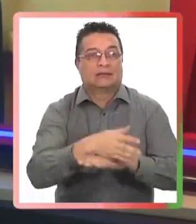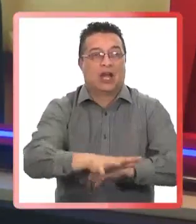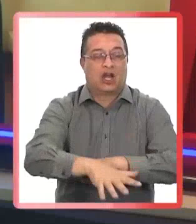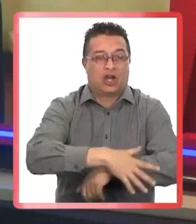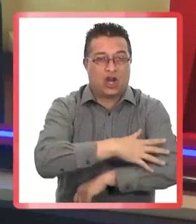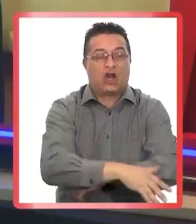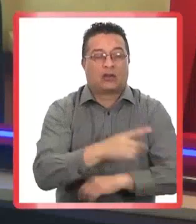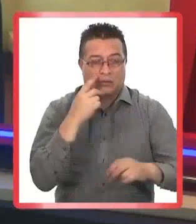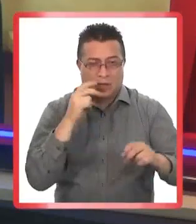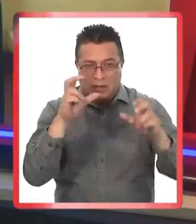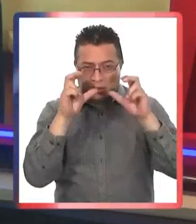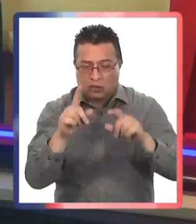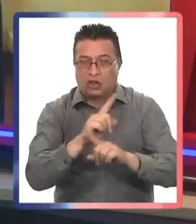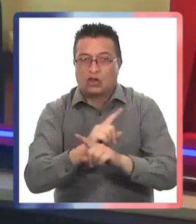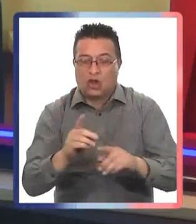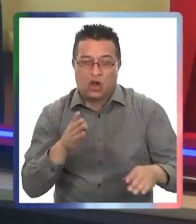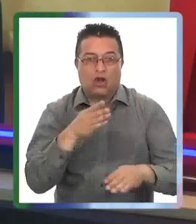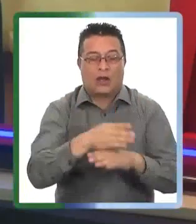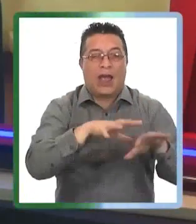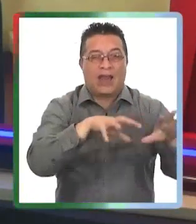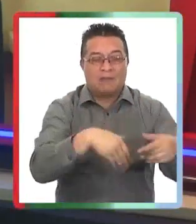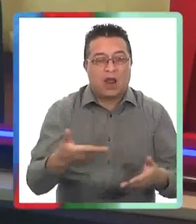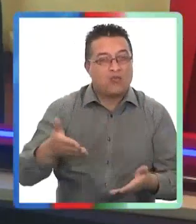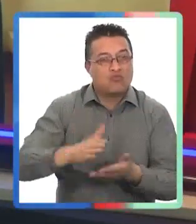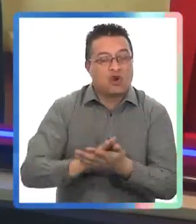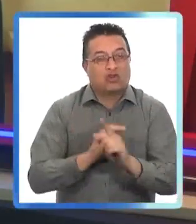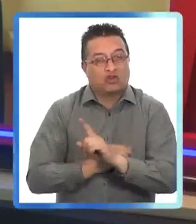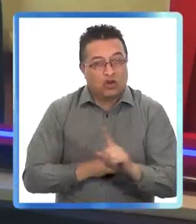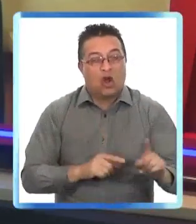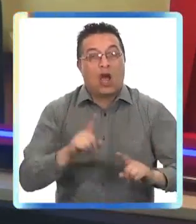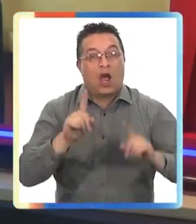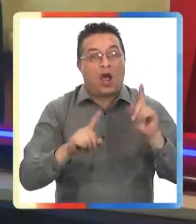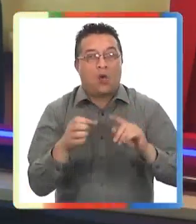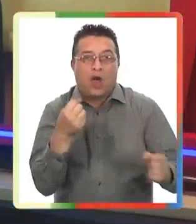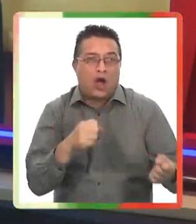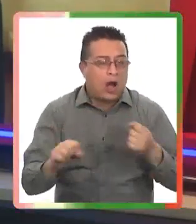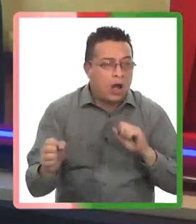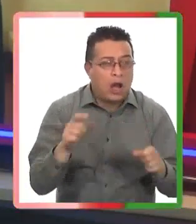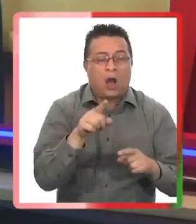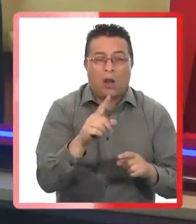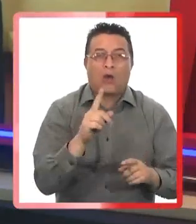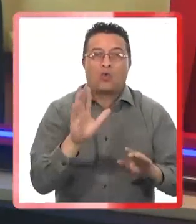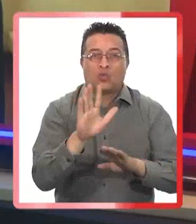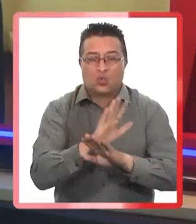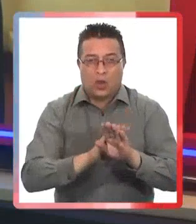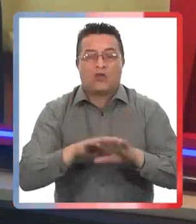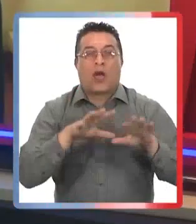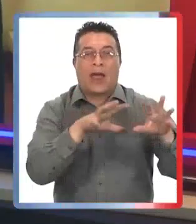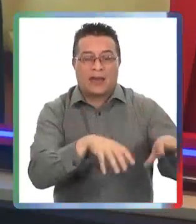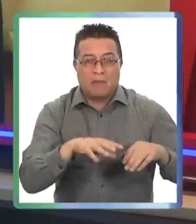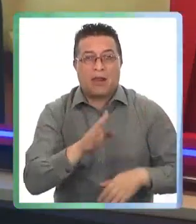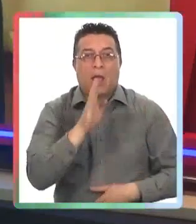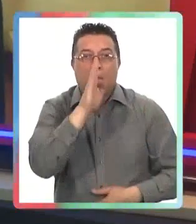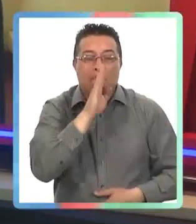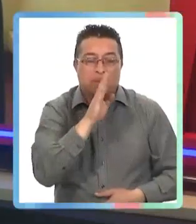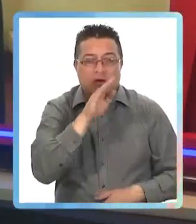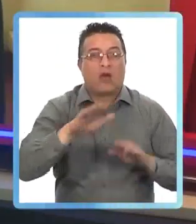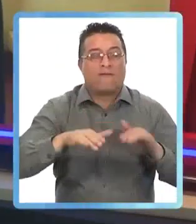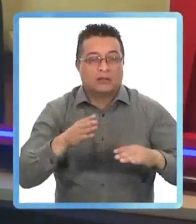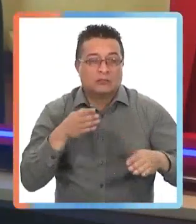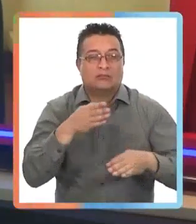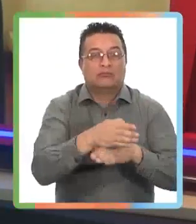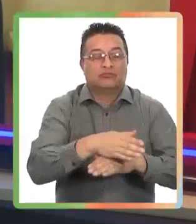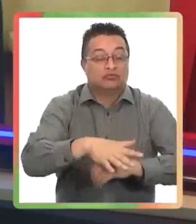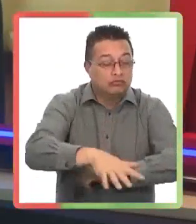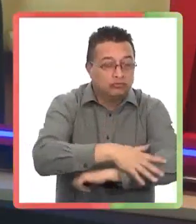mucha atención, no se acerquen a los animales muertos, aquellos que tengan conductas erráticas, mucho cuidado con las mascotas, los perritos que de repente se acercan a la orilla,